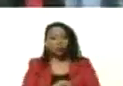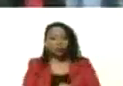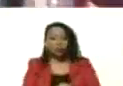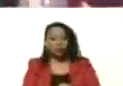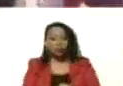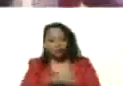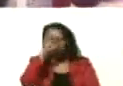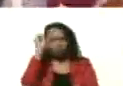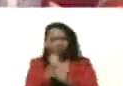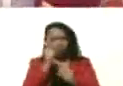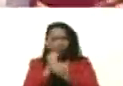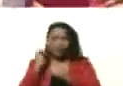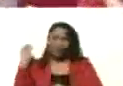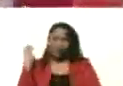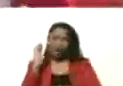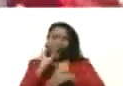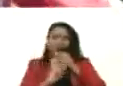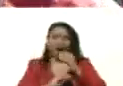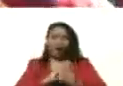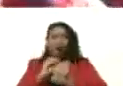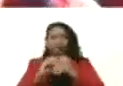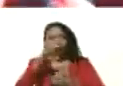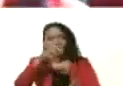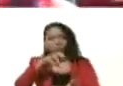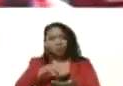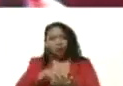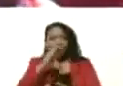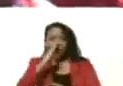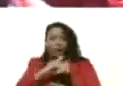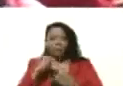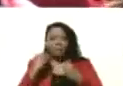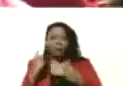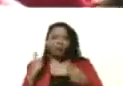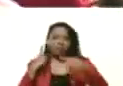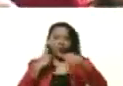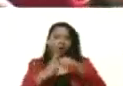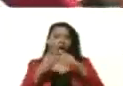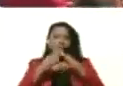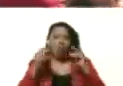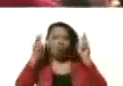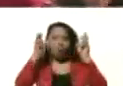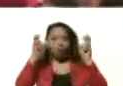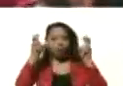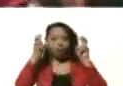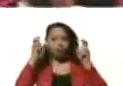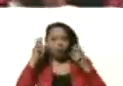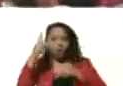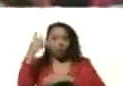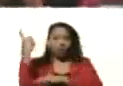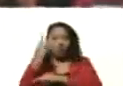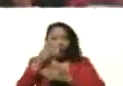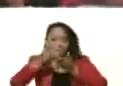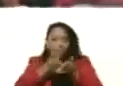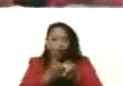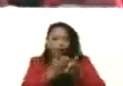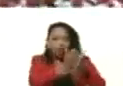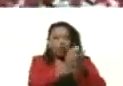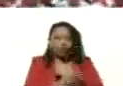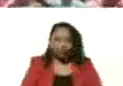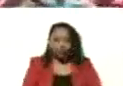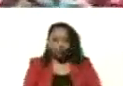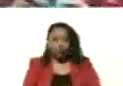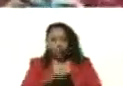el trabajo que ha venido haciendo en el estado Barinas para sumar a todos los factores en un solo barco.